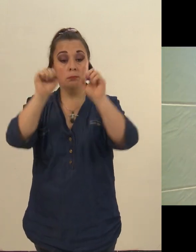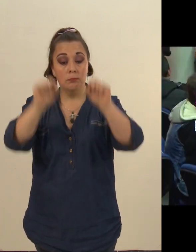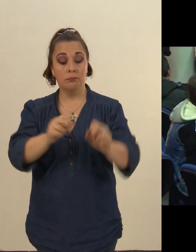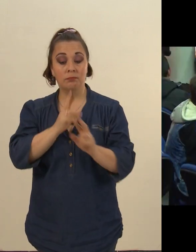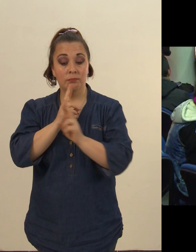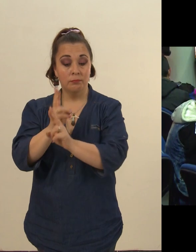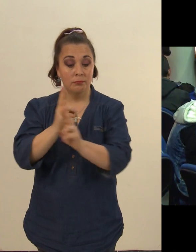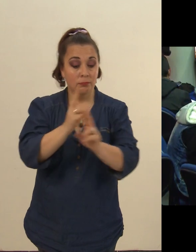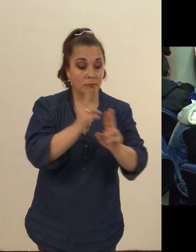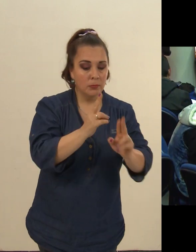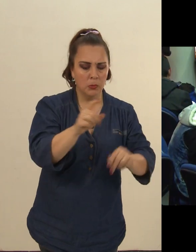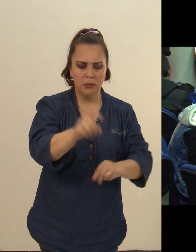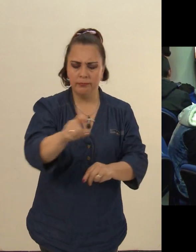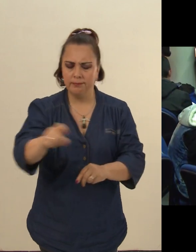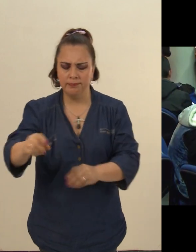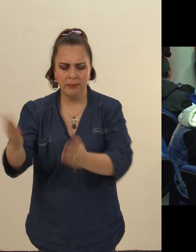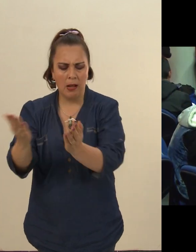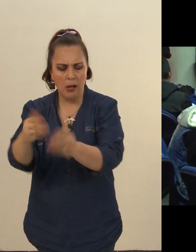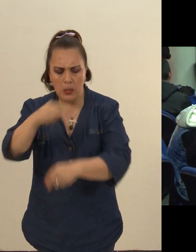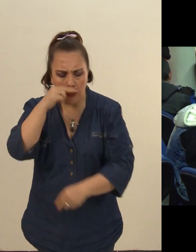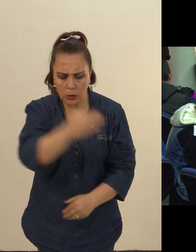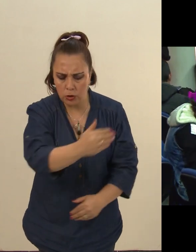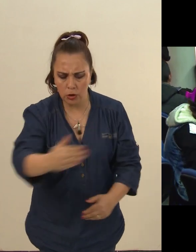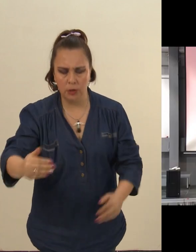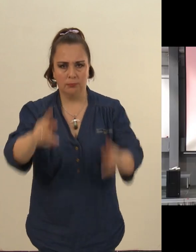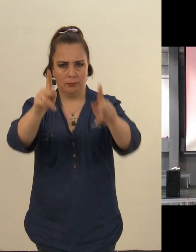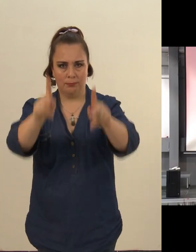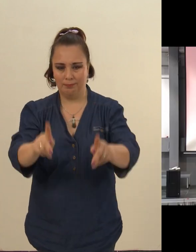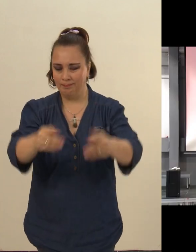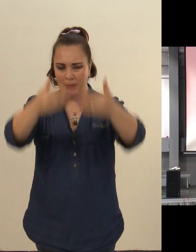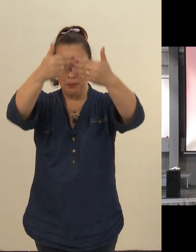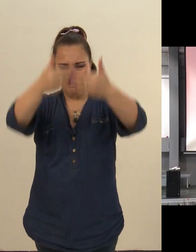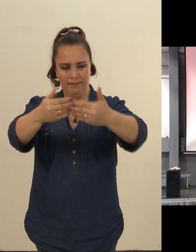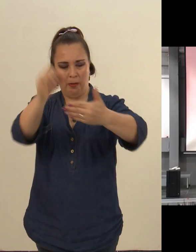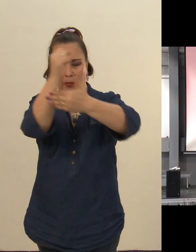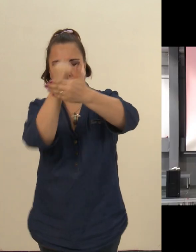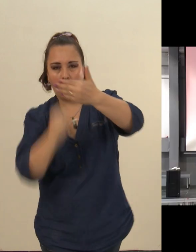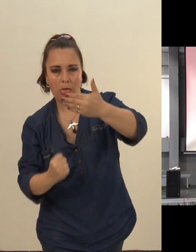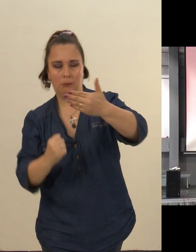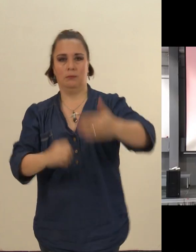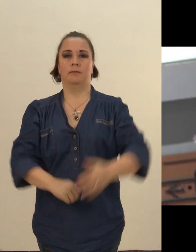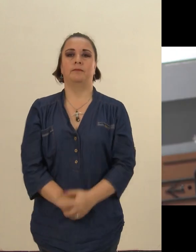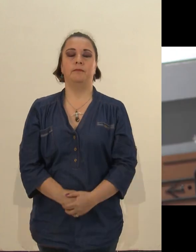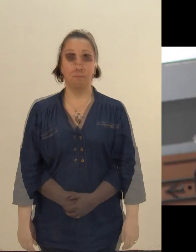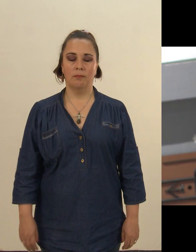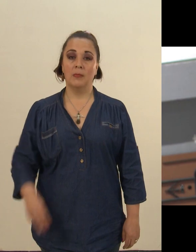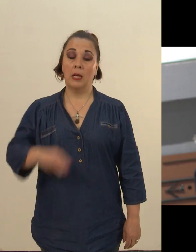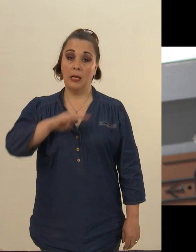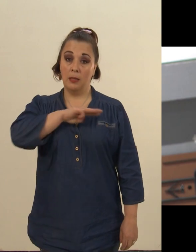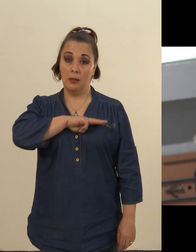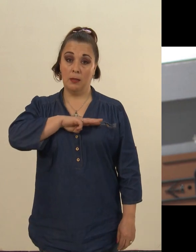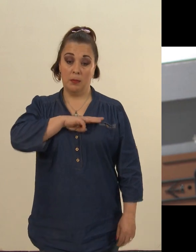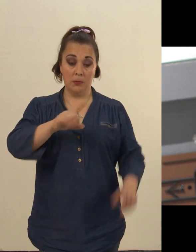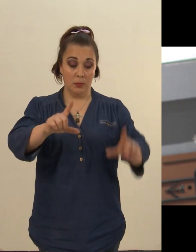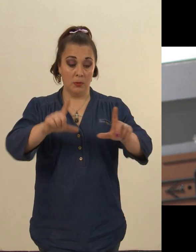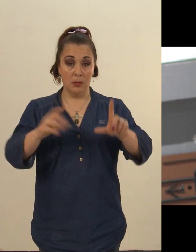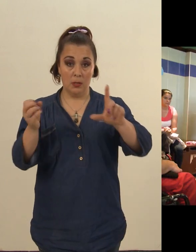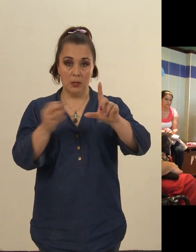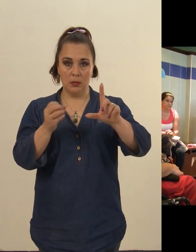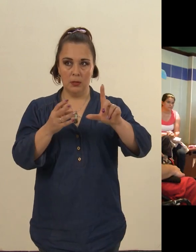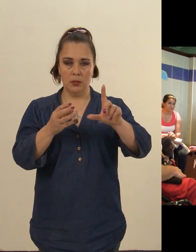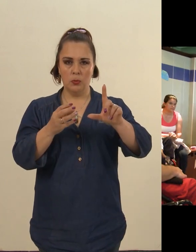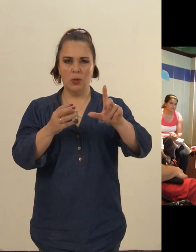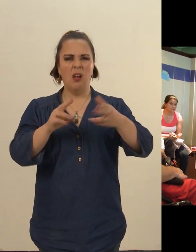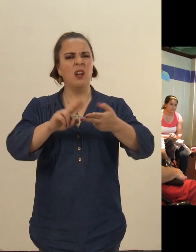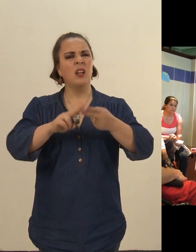educación que responda a las necesidades de los estudiantes y minimice las barreras de aprendizaje de todas las personas. La misión que tiene